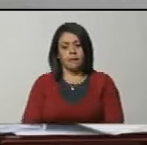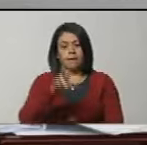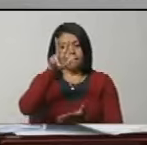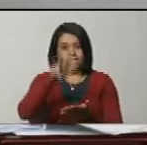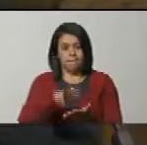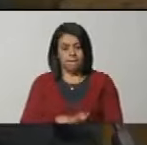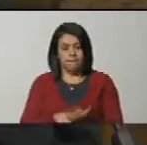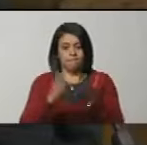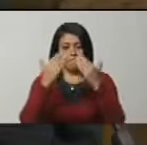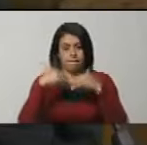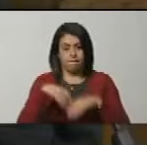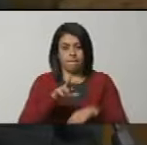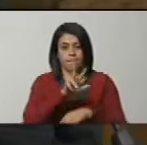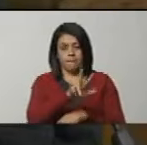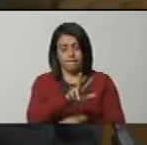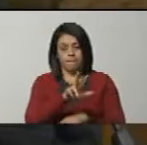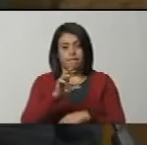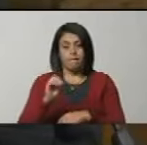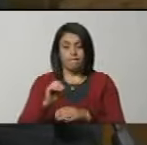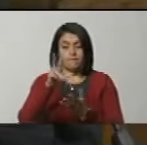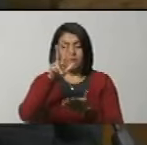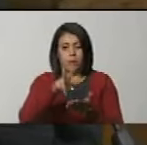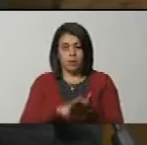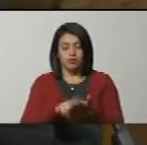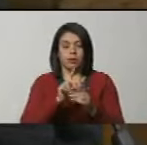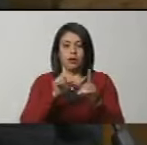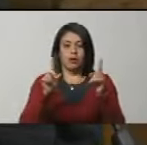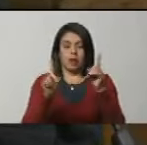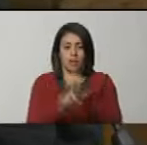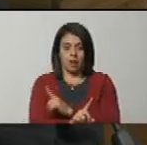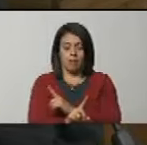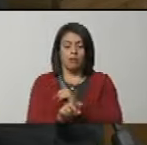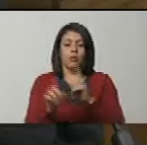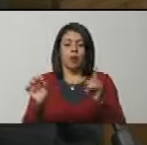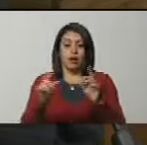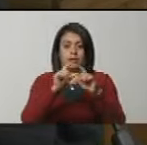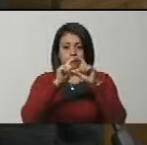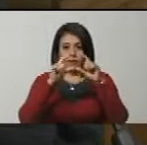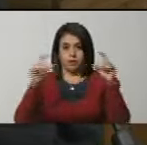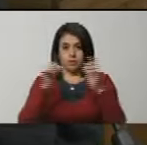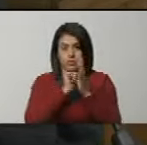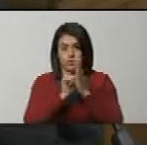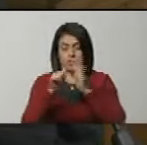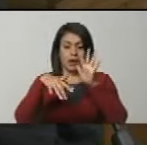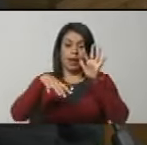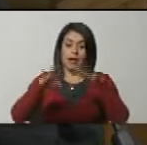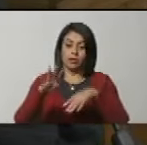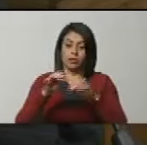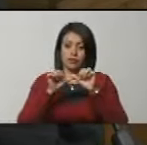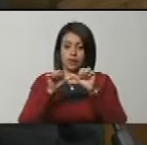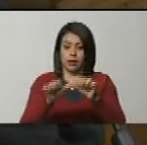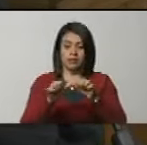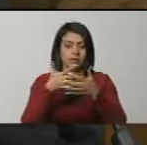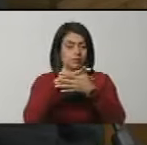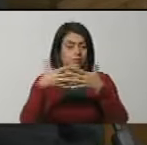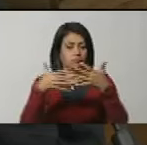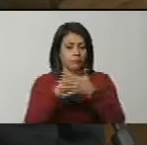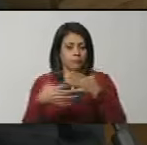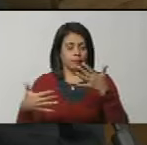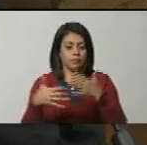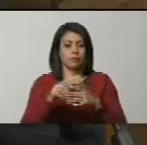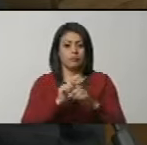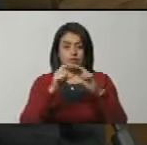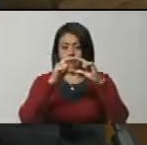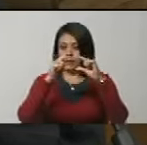Aprobado. Siguiente. Trigésimo. Se sugiere aprobar sin modificación la denominación del epígrafe del artículo 14, quedando redactado en los siguientes